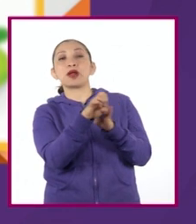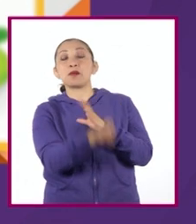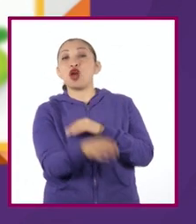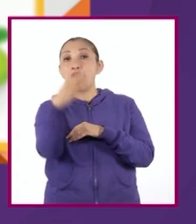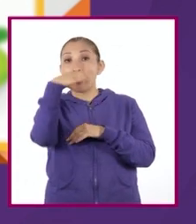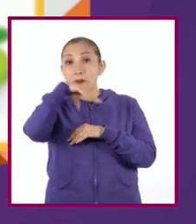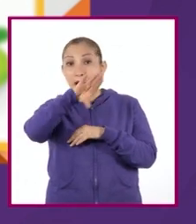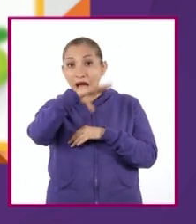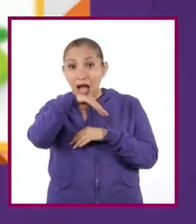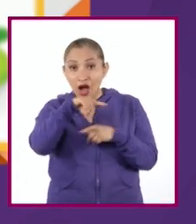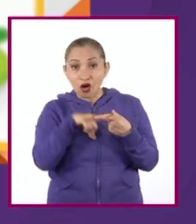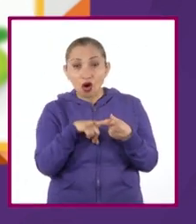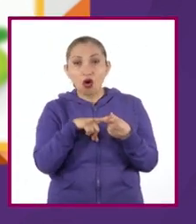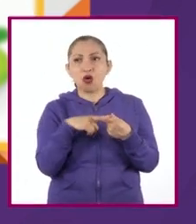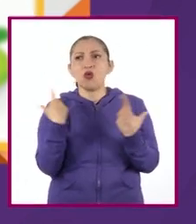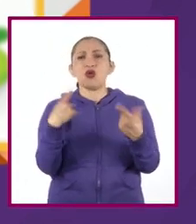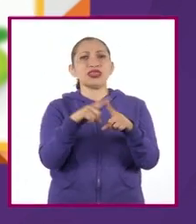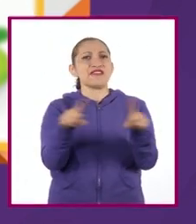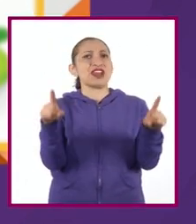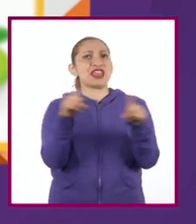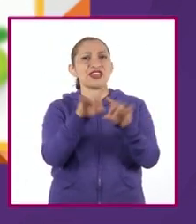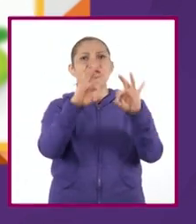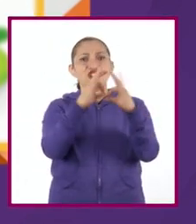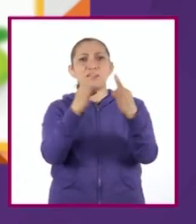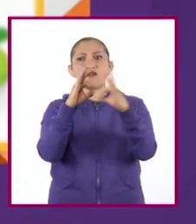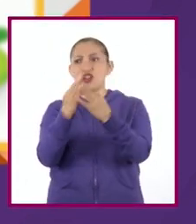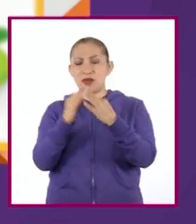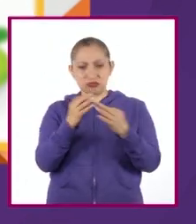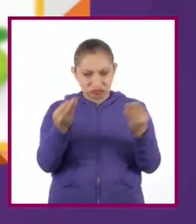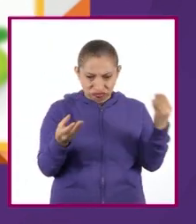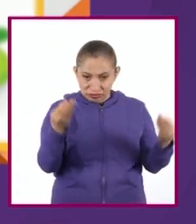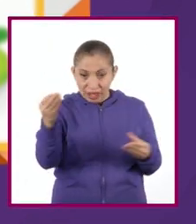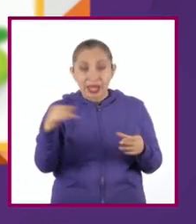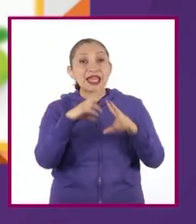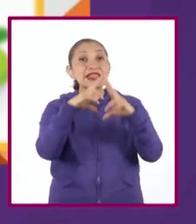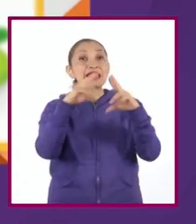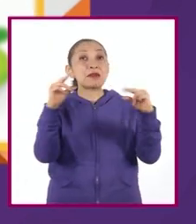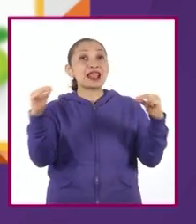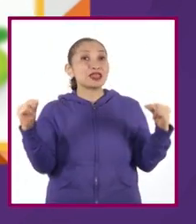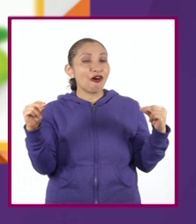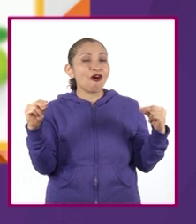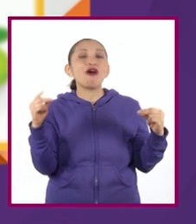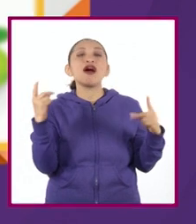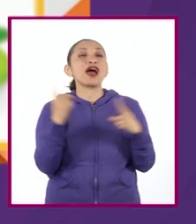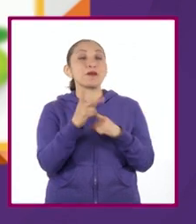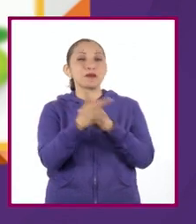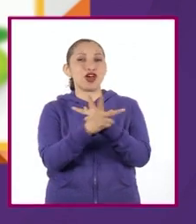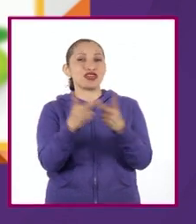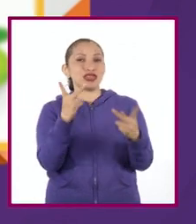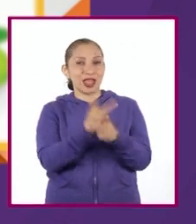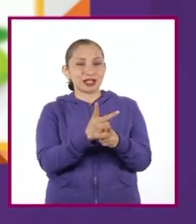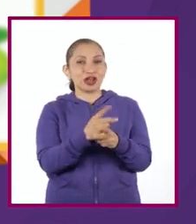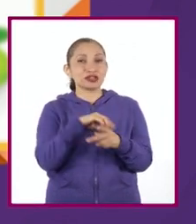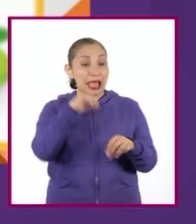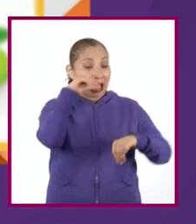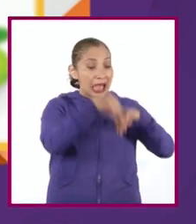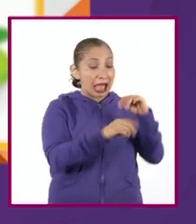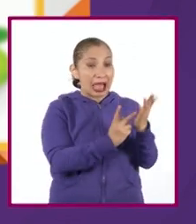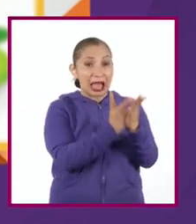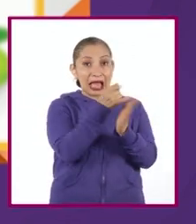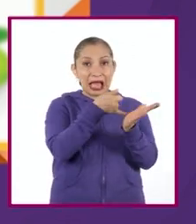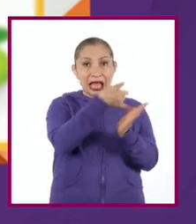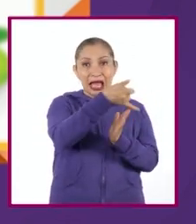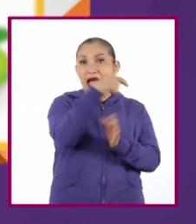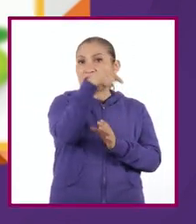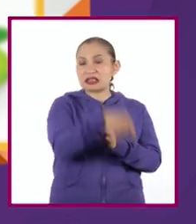el mango, en numerosas variedades, y el tamarindo, productos que se cultivaron como